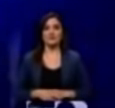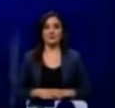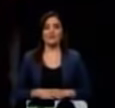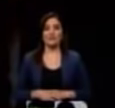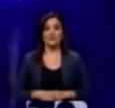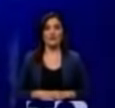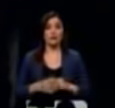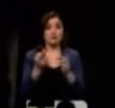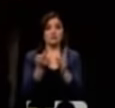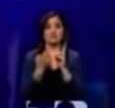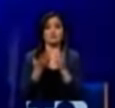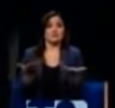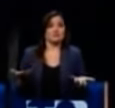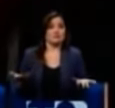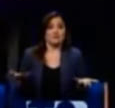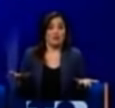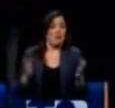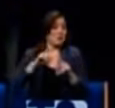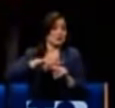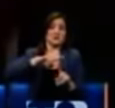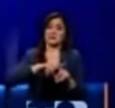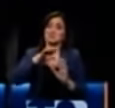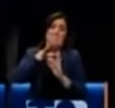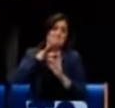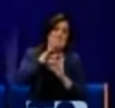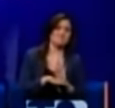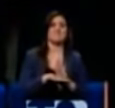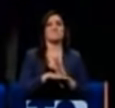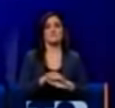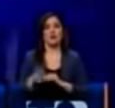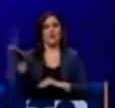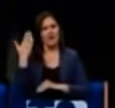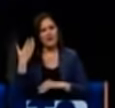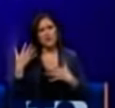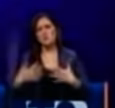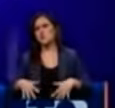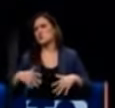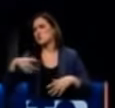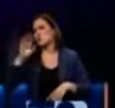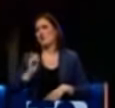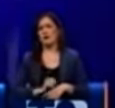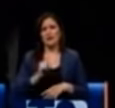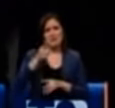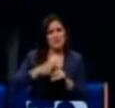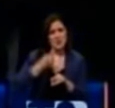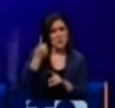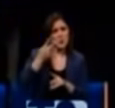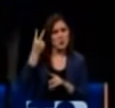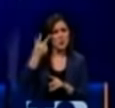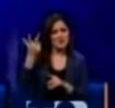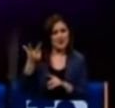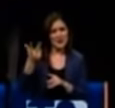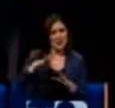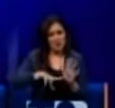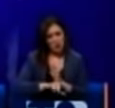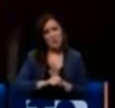Hemos tenido buenos resultados, ha habido la reducción completa de delitos de lo que antes había, por lo menos 2-3 delitos mensuales. Ahora en